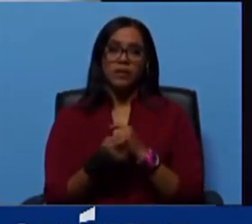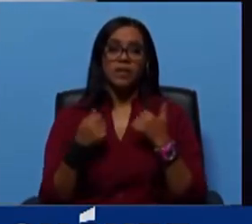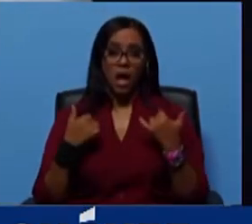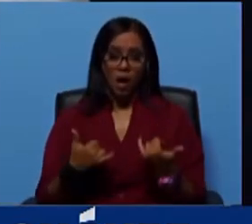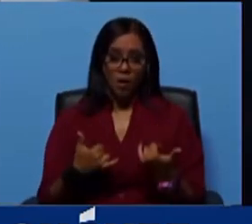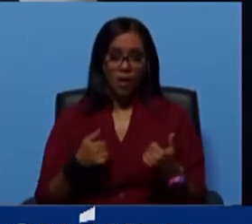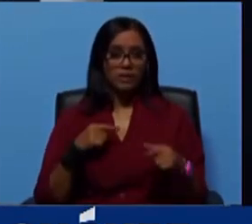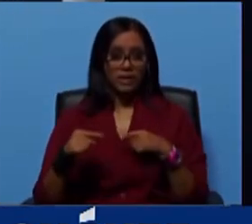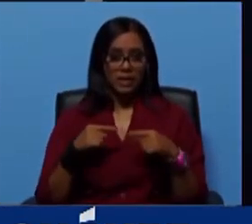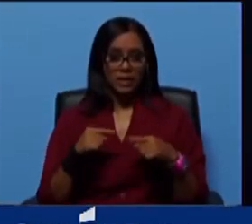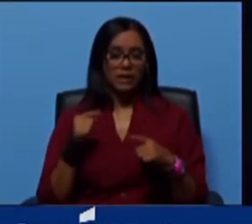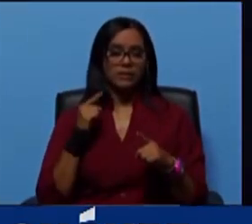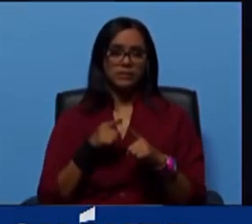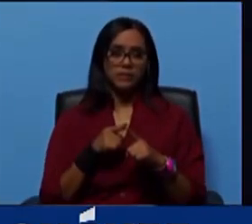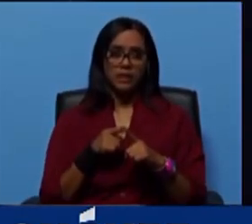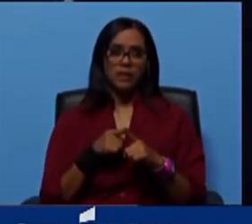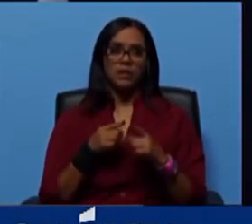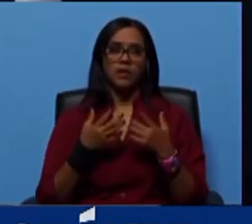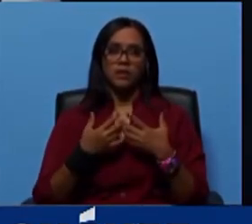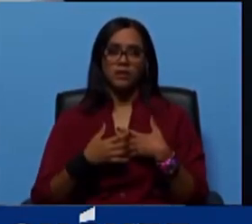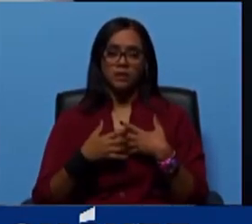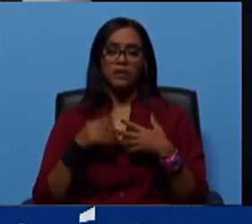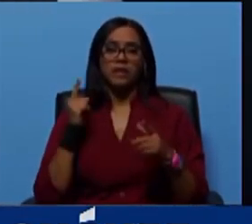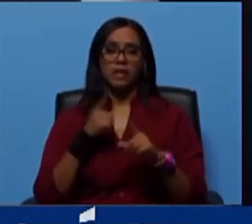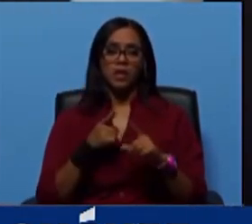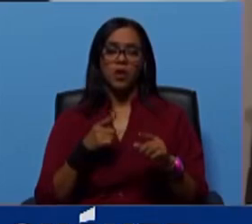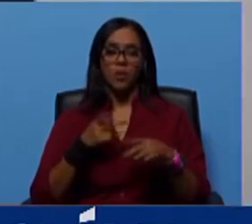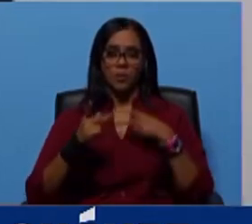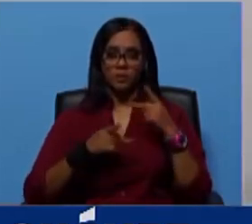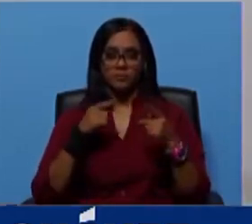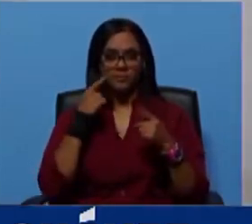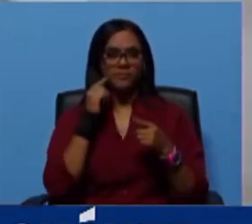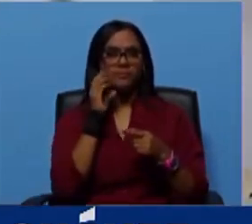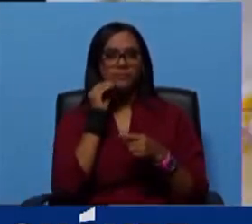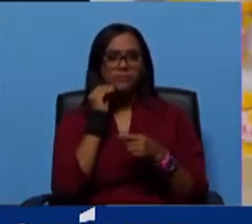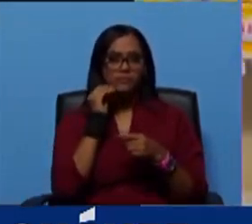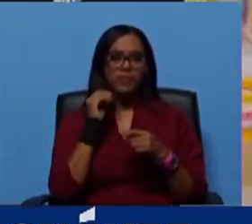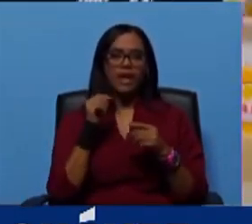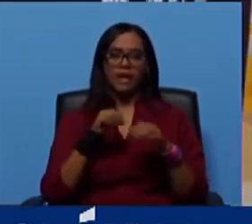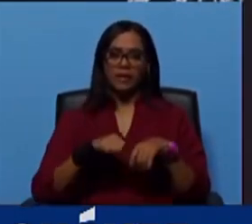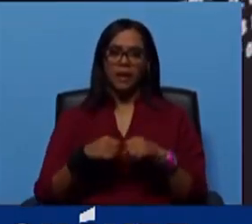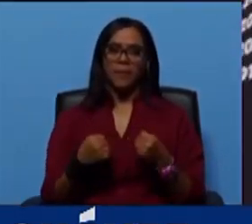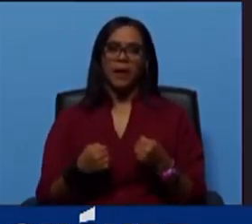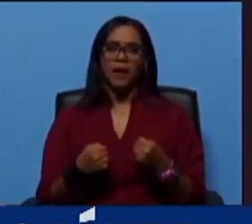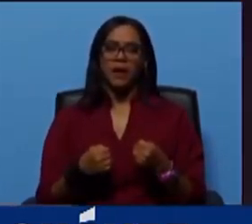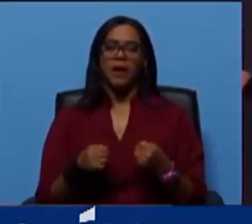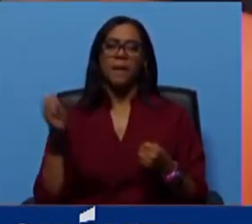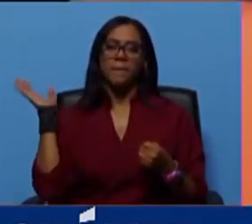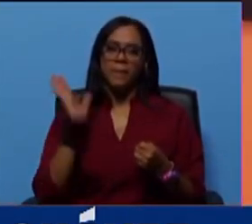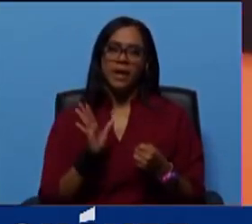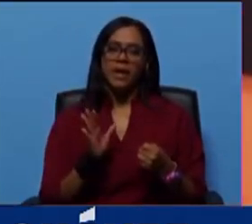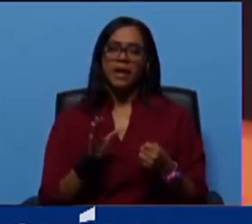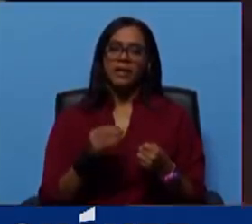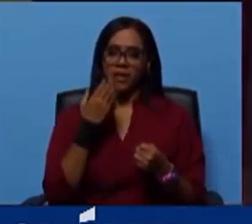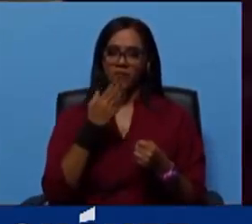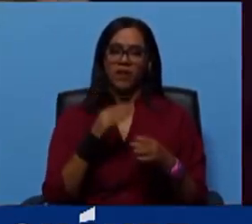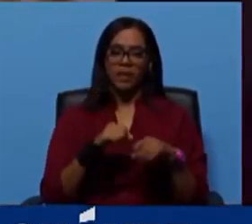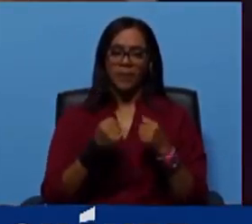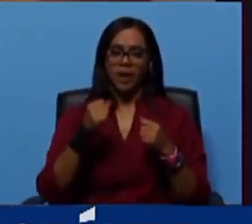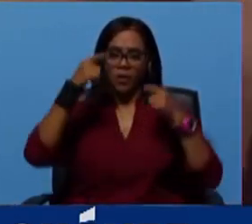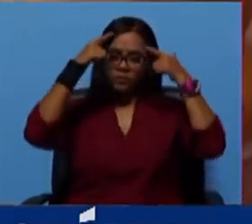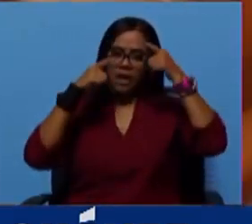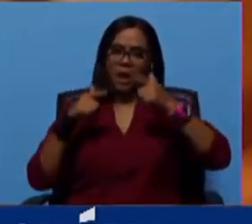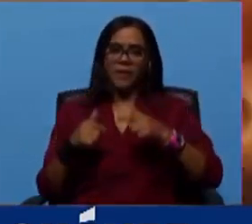dirigir desde la agroindustria, desde los productores. Fíjate, mira esta experiencia. Este pan viene del Frente Panadero Hugo Chávez.